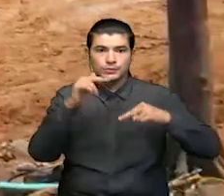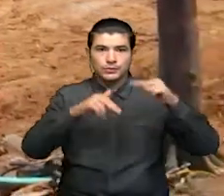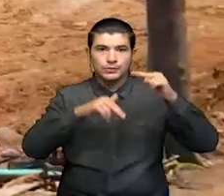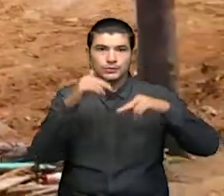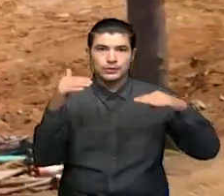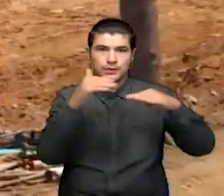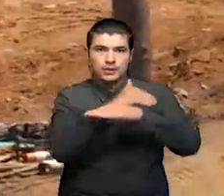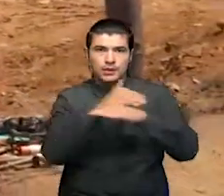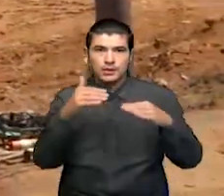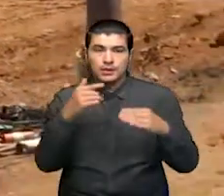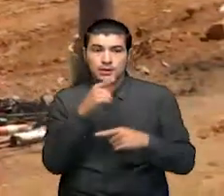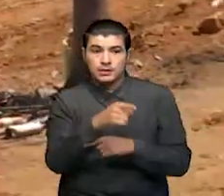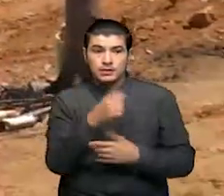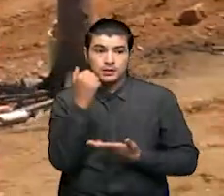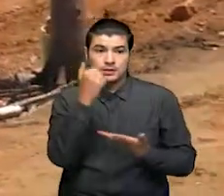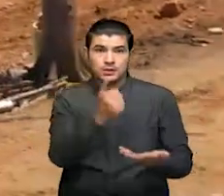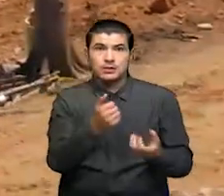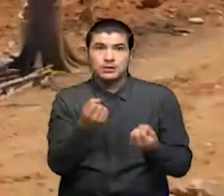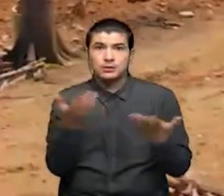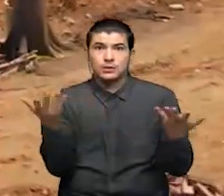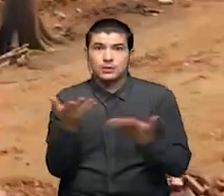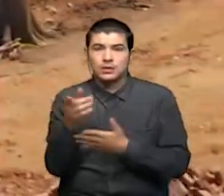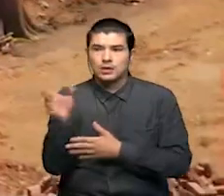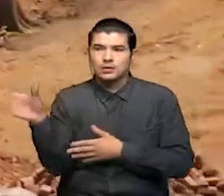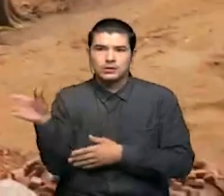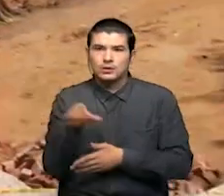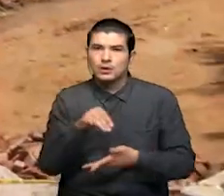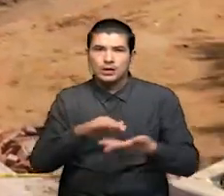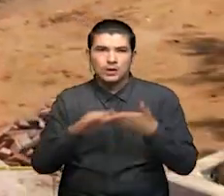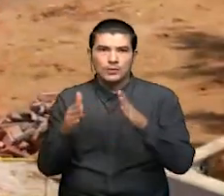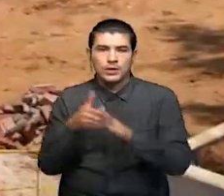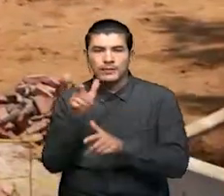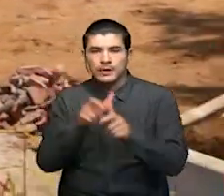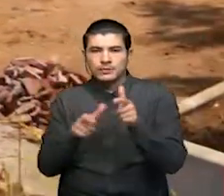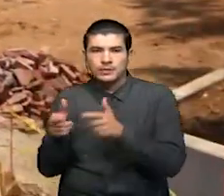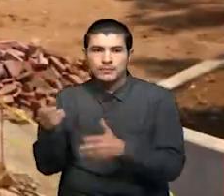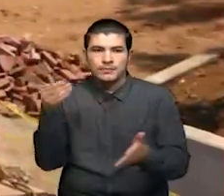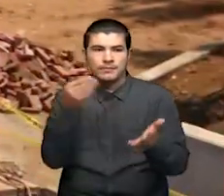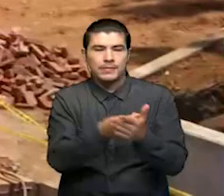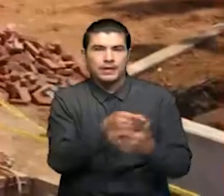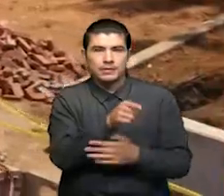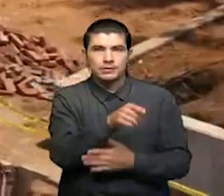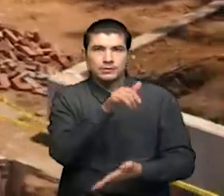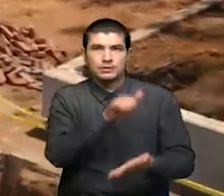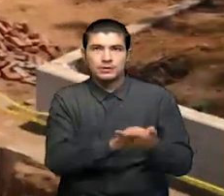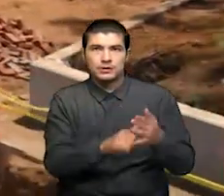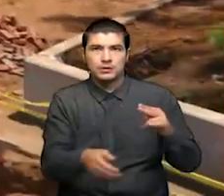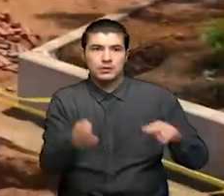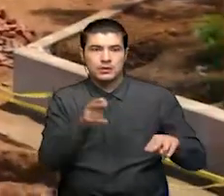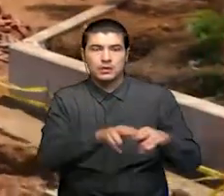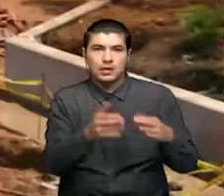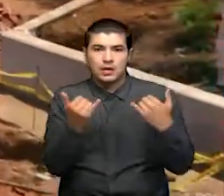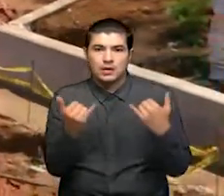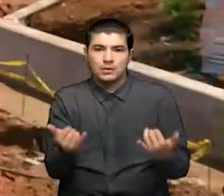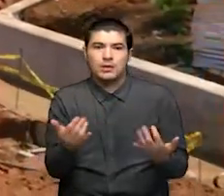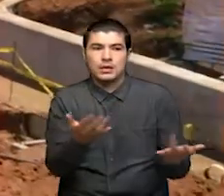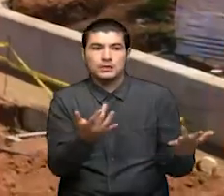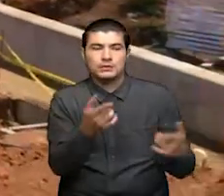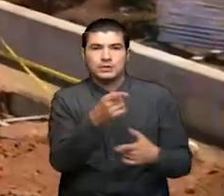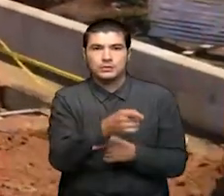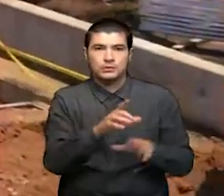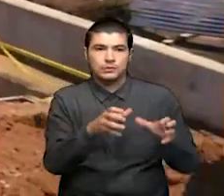parte de dichos recursos provienen de los ciudadanos quienes pagaron la valorización y quienes esperan que consorcio